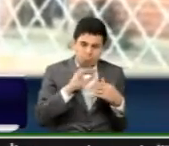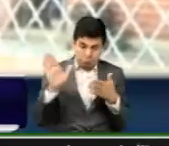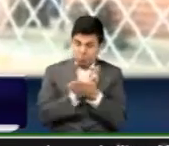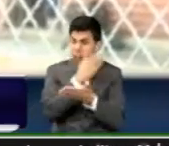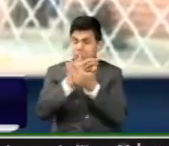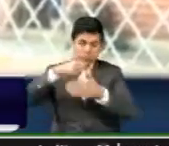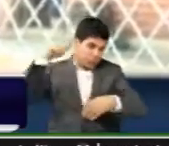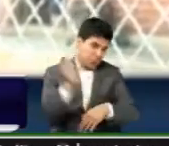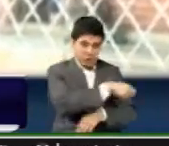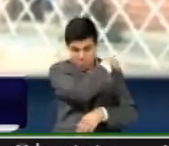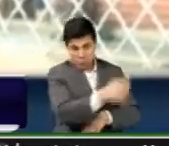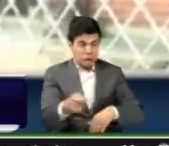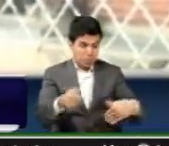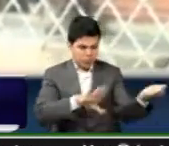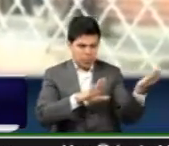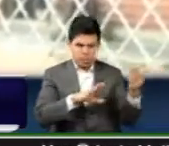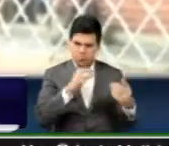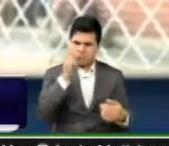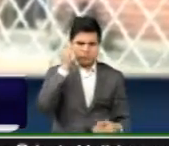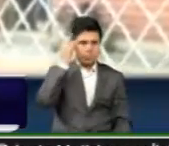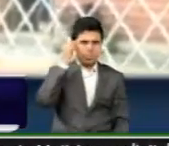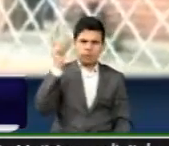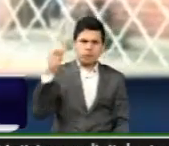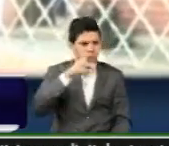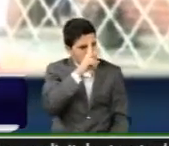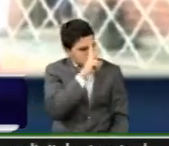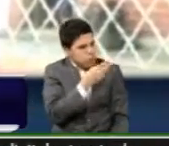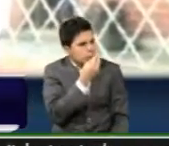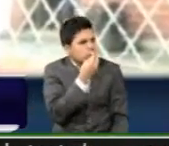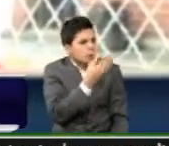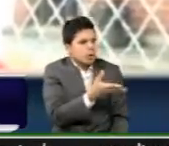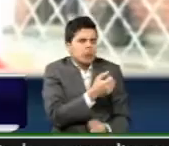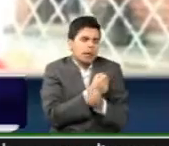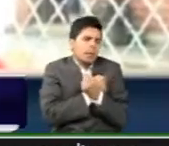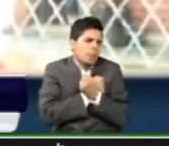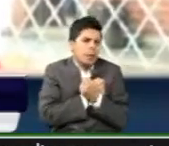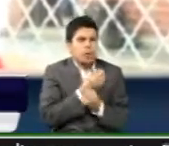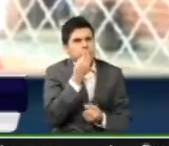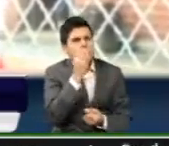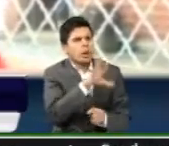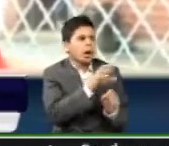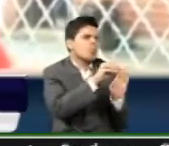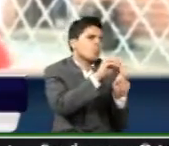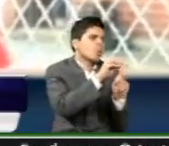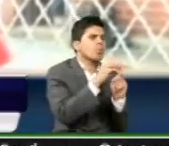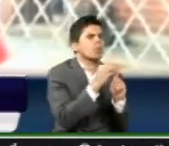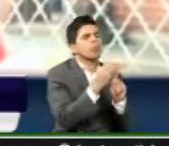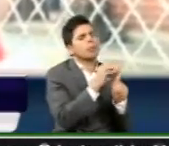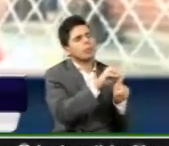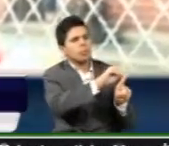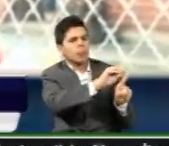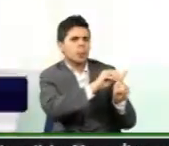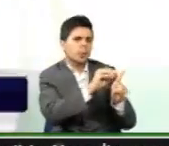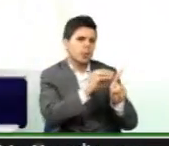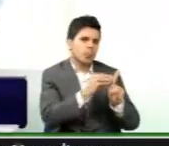era mucho celoso. Que era mucho celoso, pero que se querían bastante y en todo caso, pues no.